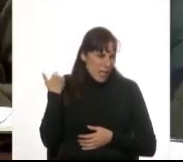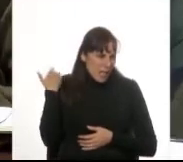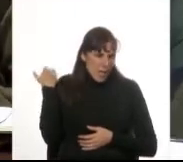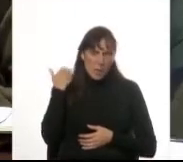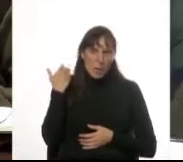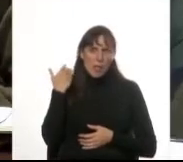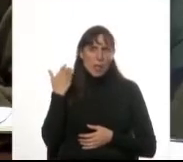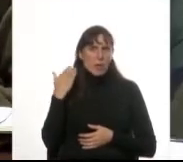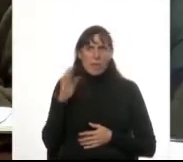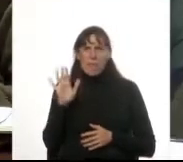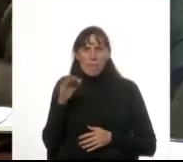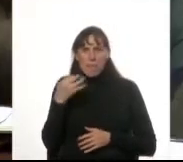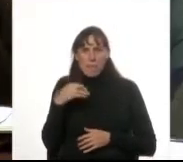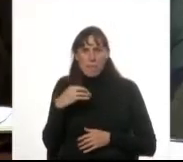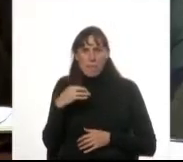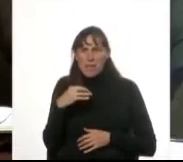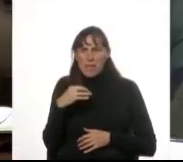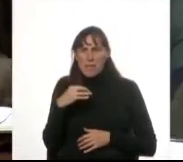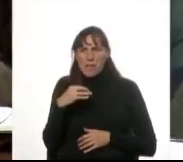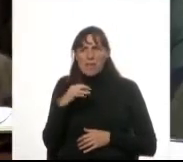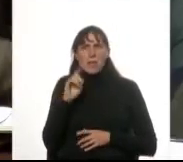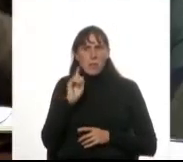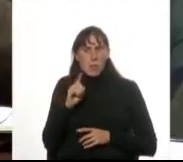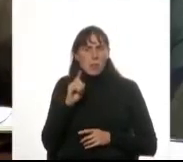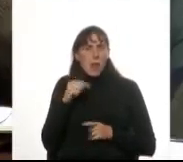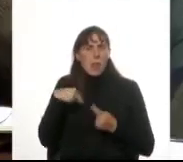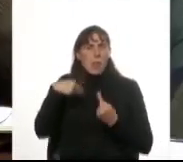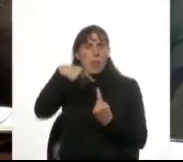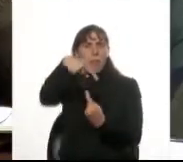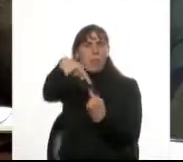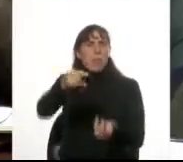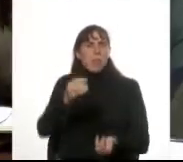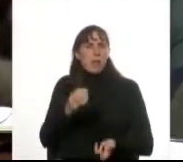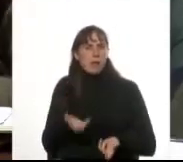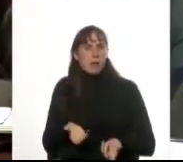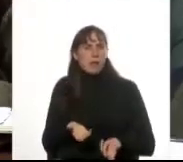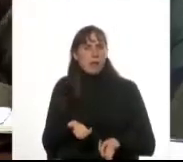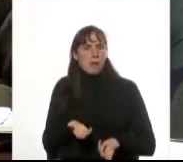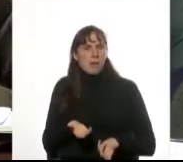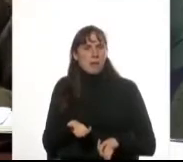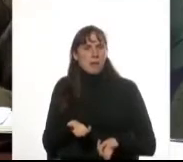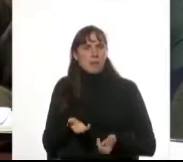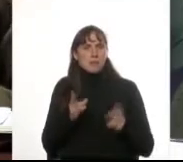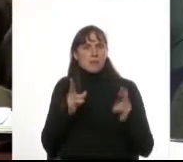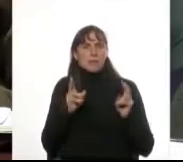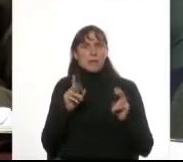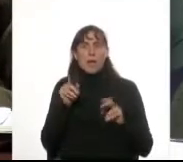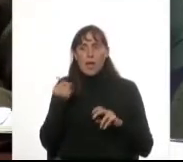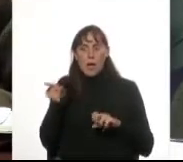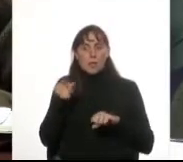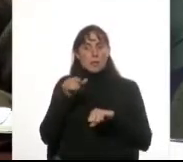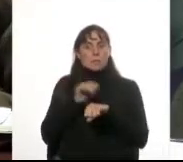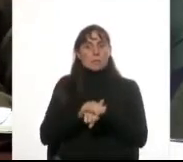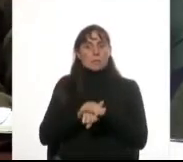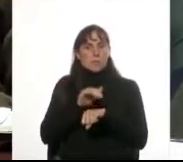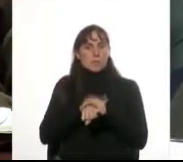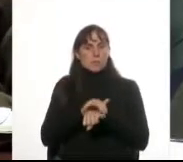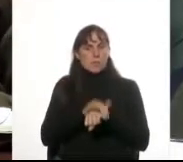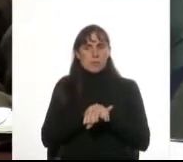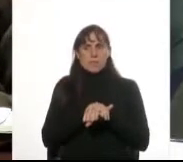ni esto. Pero la echó a correr. Era el responsable.